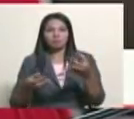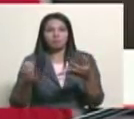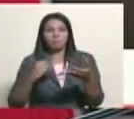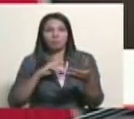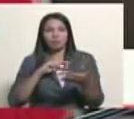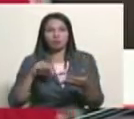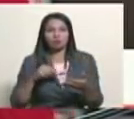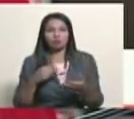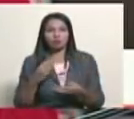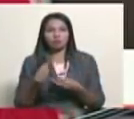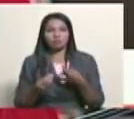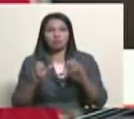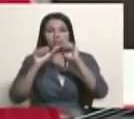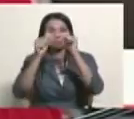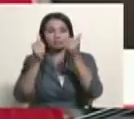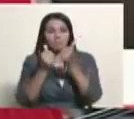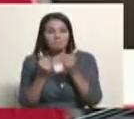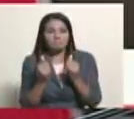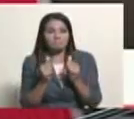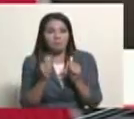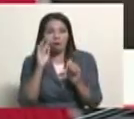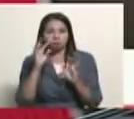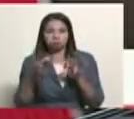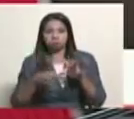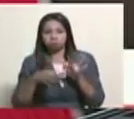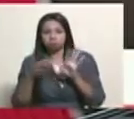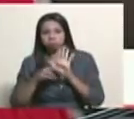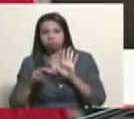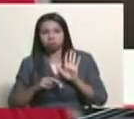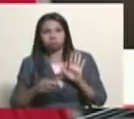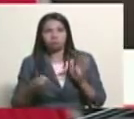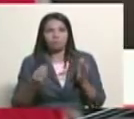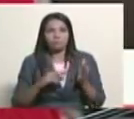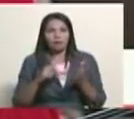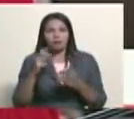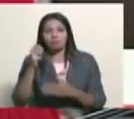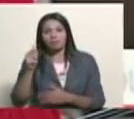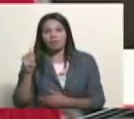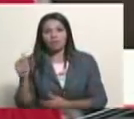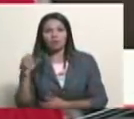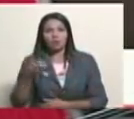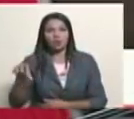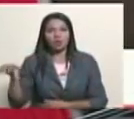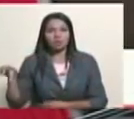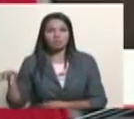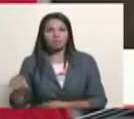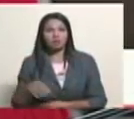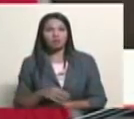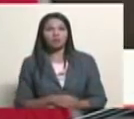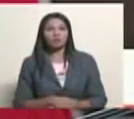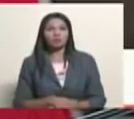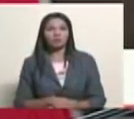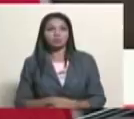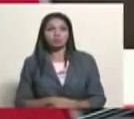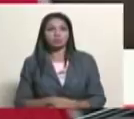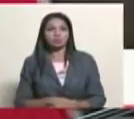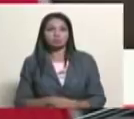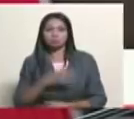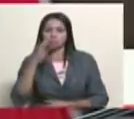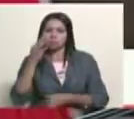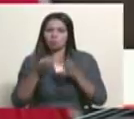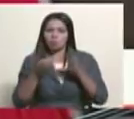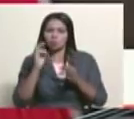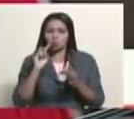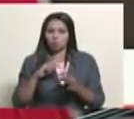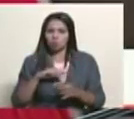la sistematización de las relatorías de cada uno de los estados, es que casualmente pues nos hemos